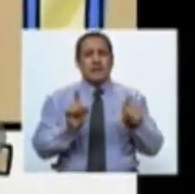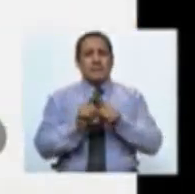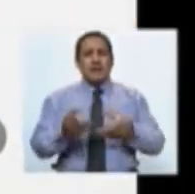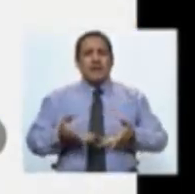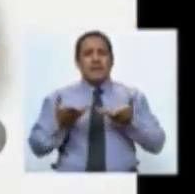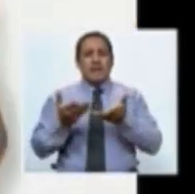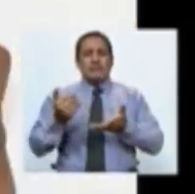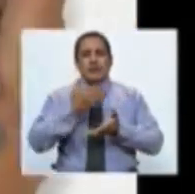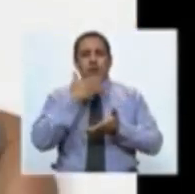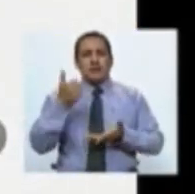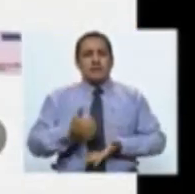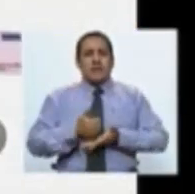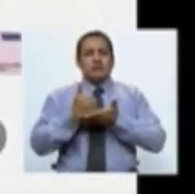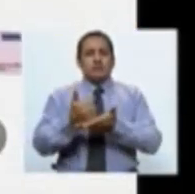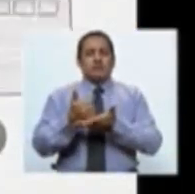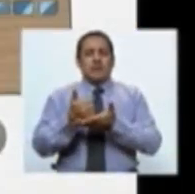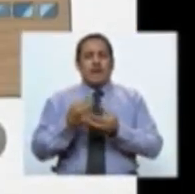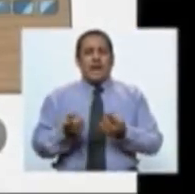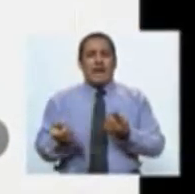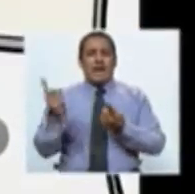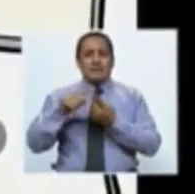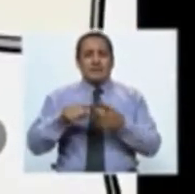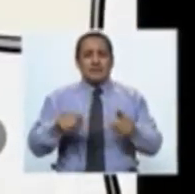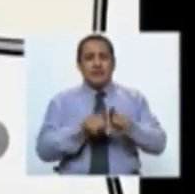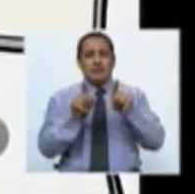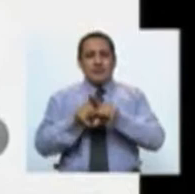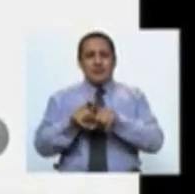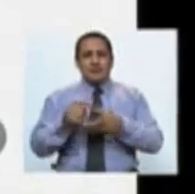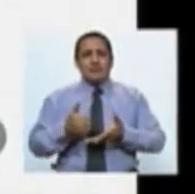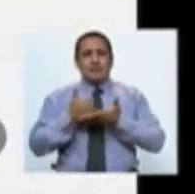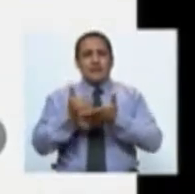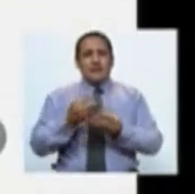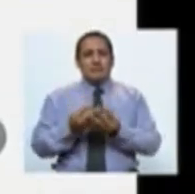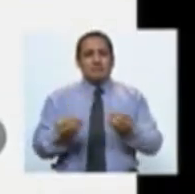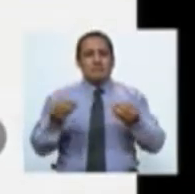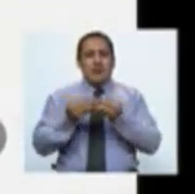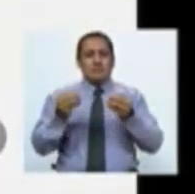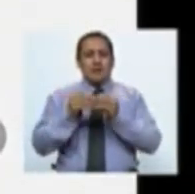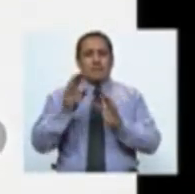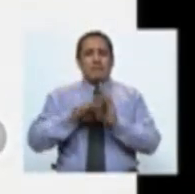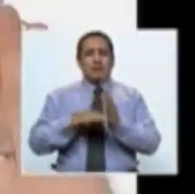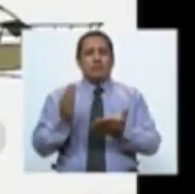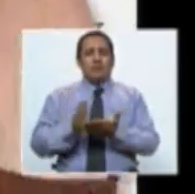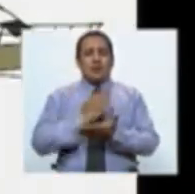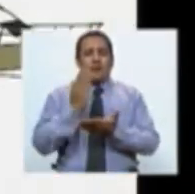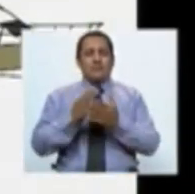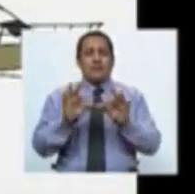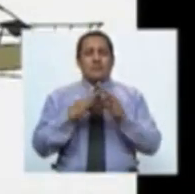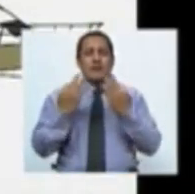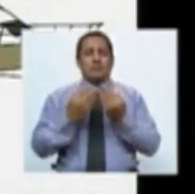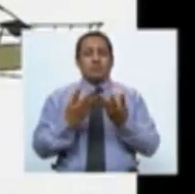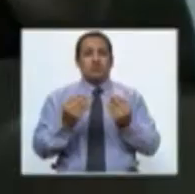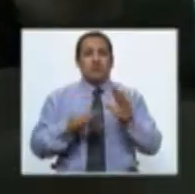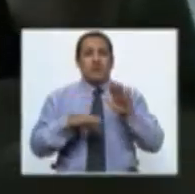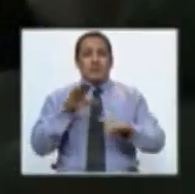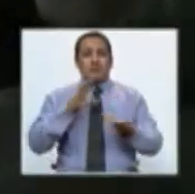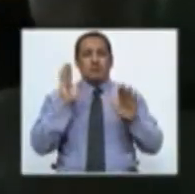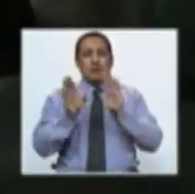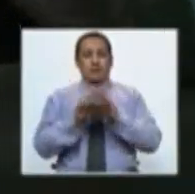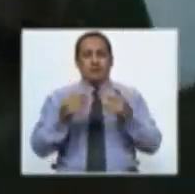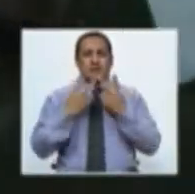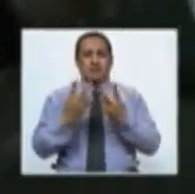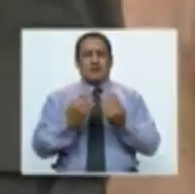pobreza al generar mejores oportunidades hasta incluso restarle estadística a la violencia familiar, que muchas